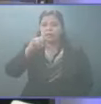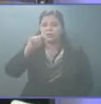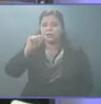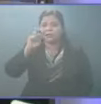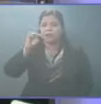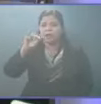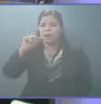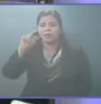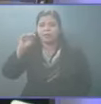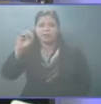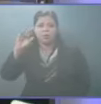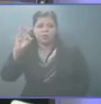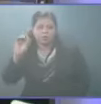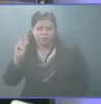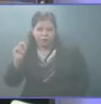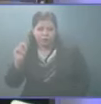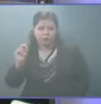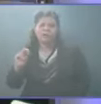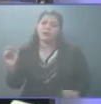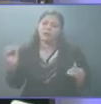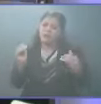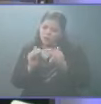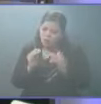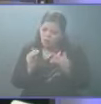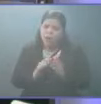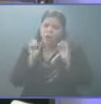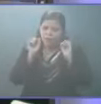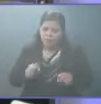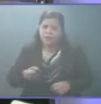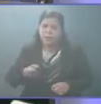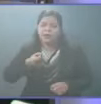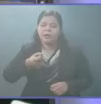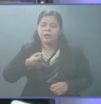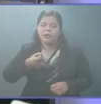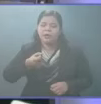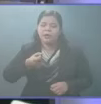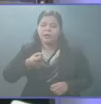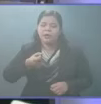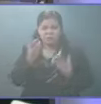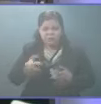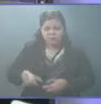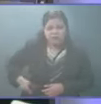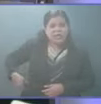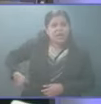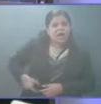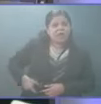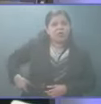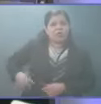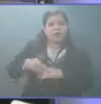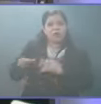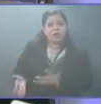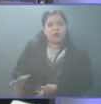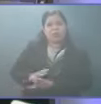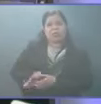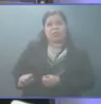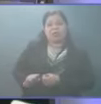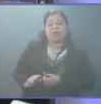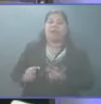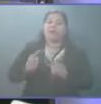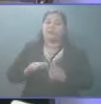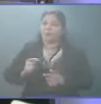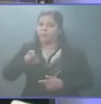ser tan beneficiosa, pero también dañarle el hígado si usted lo consume en una gran cantidad. Entonces no hay medicamento